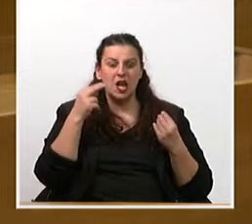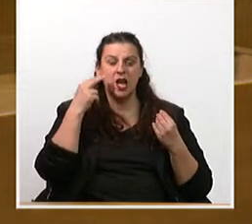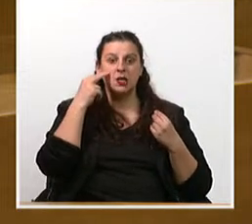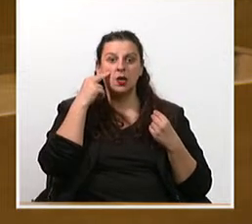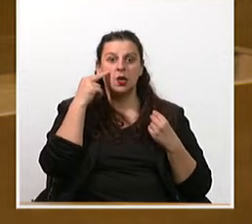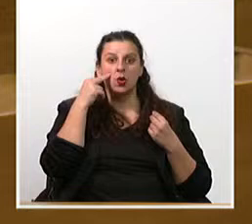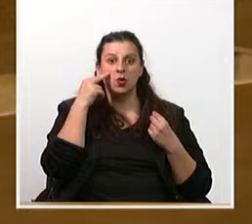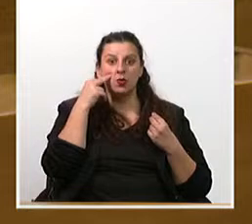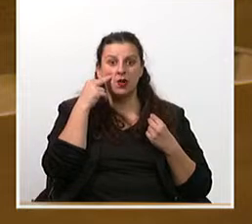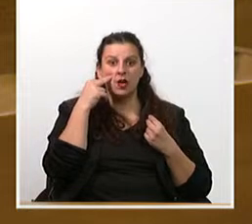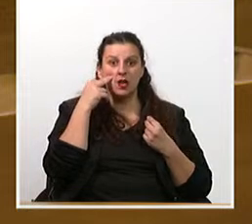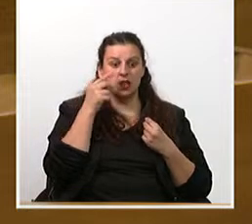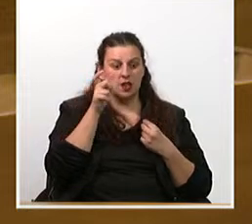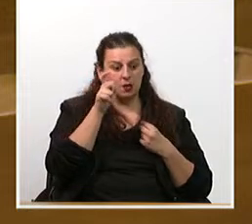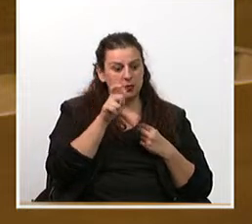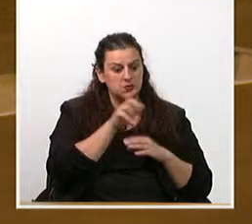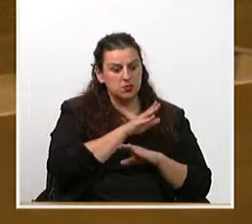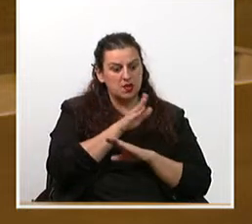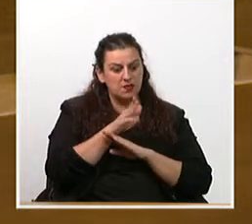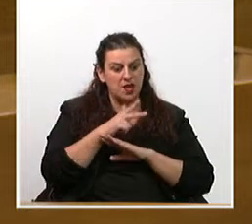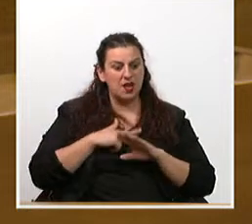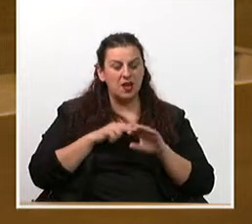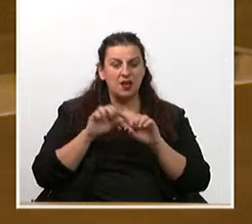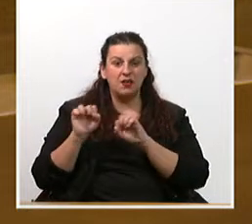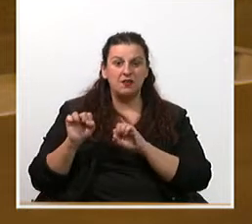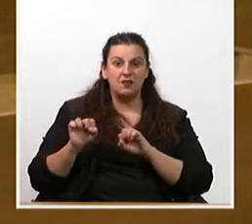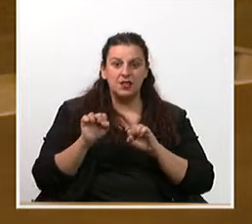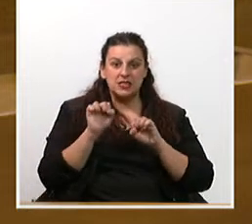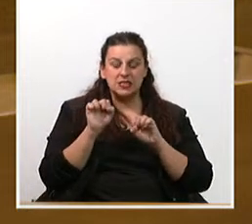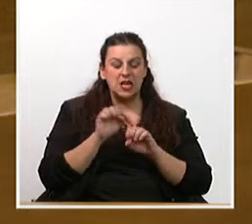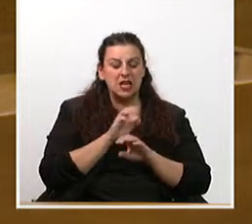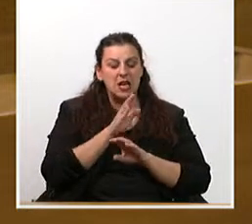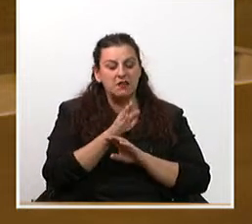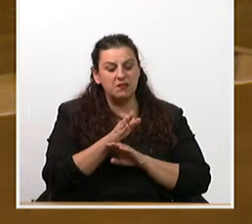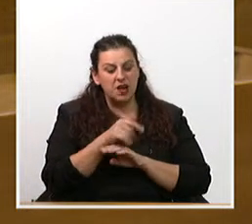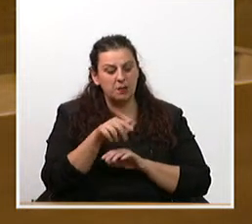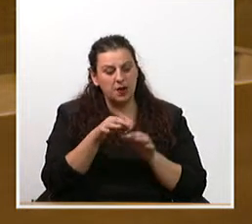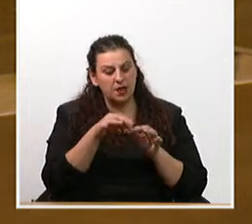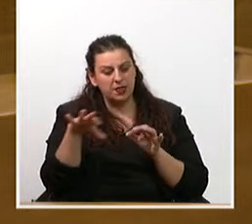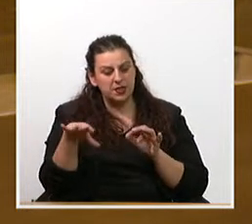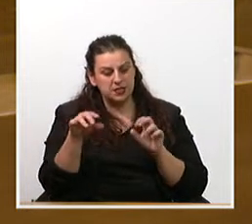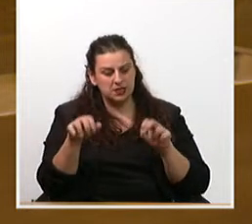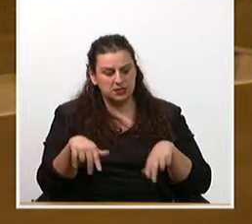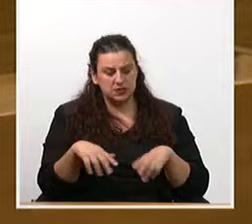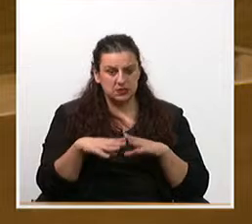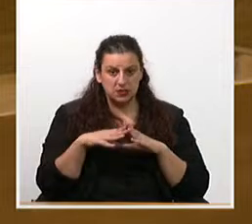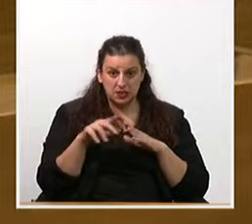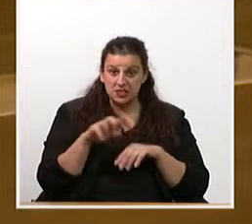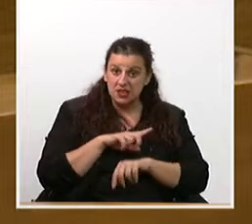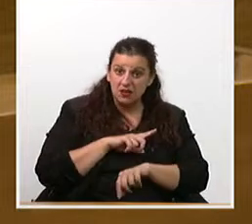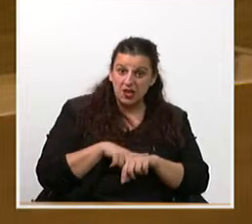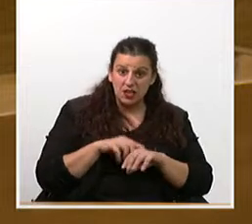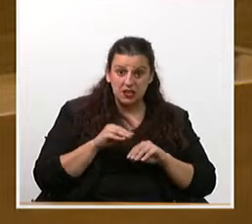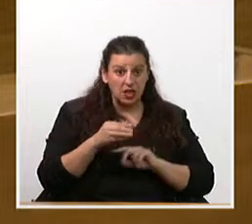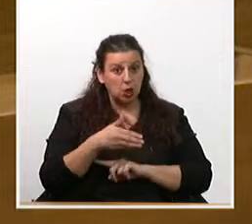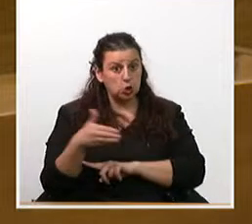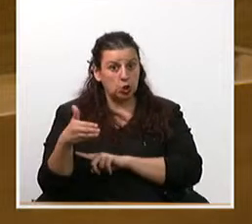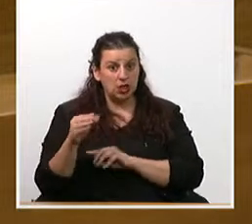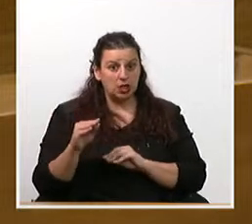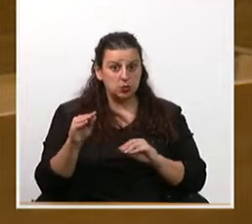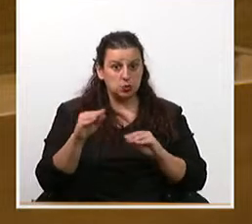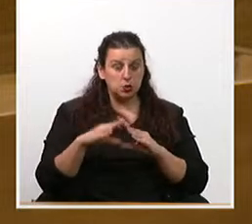enviar una persona a la fiscalía per no tire dela es la se valentía Torera señor